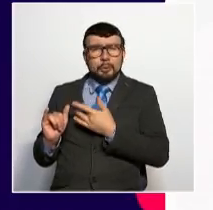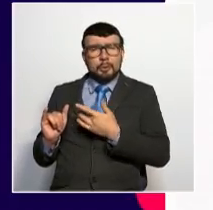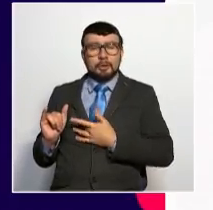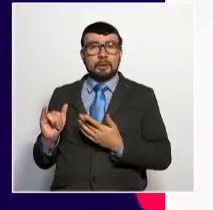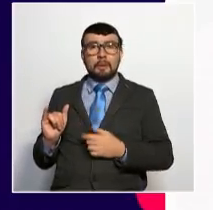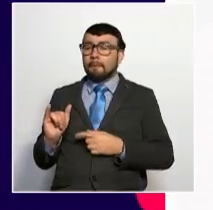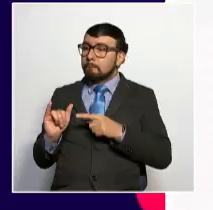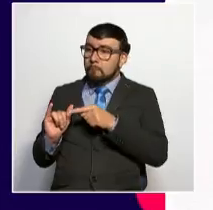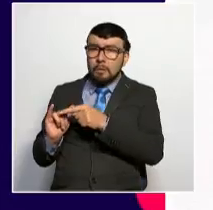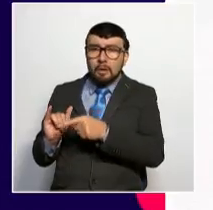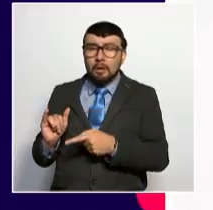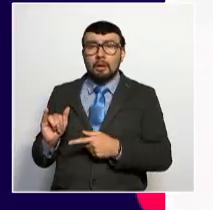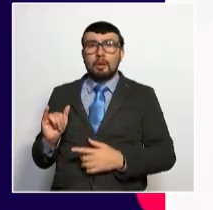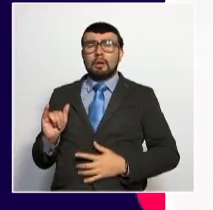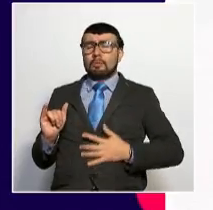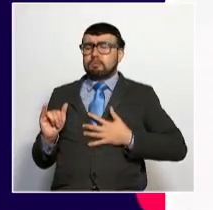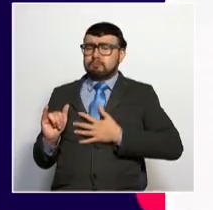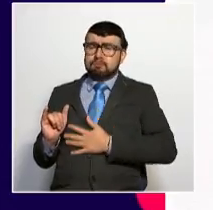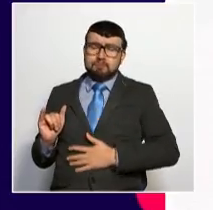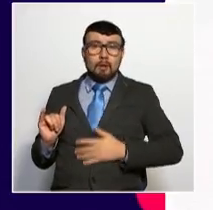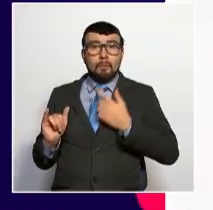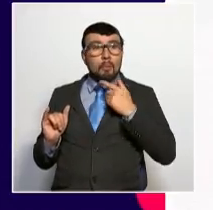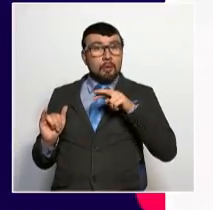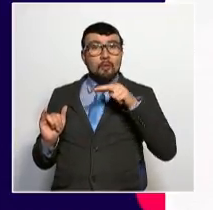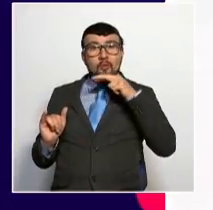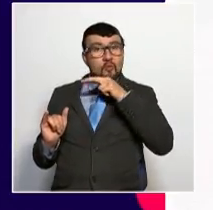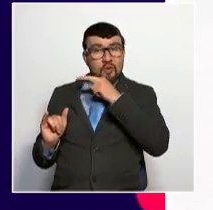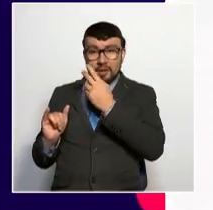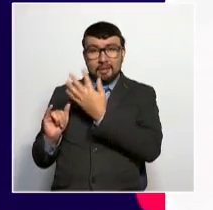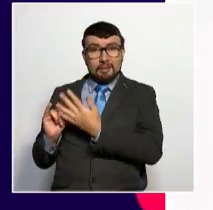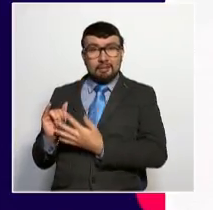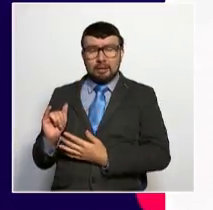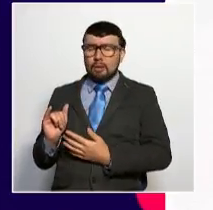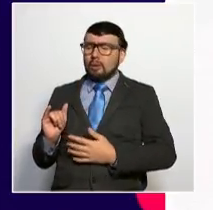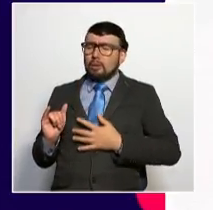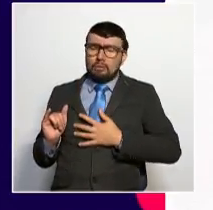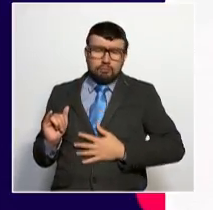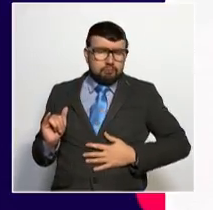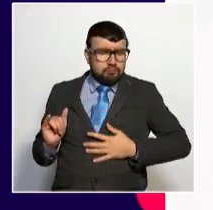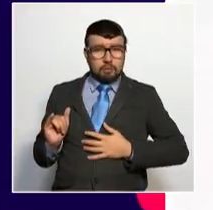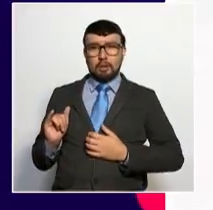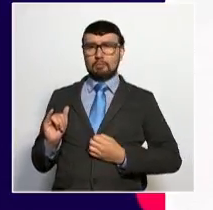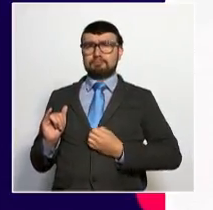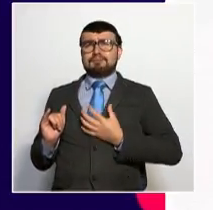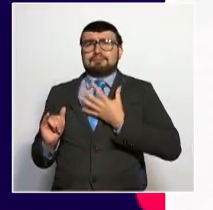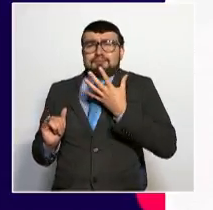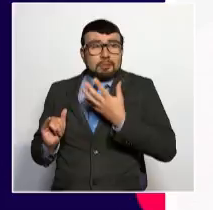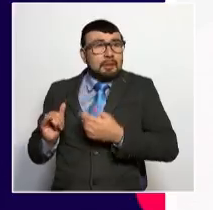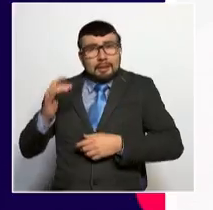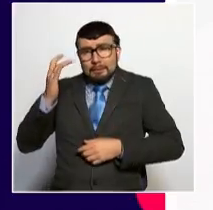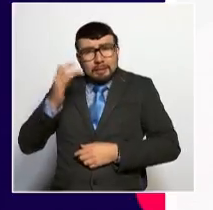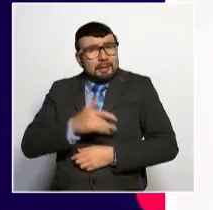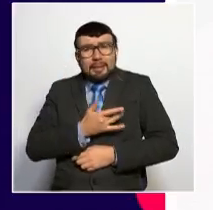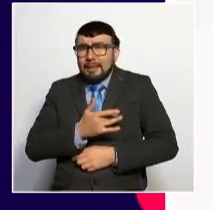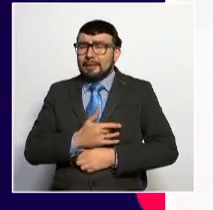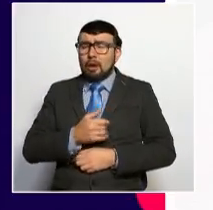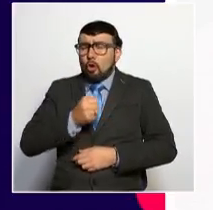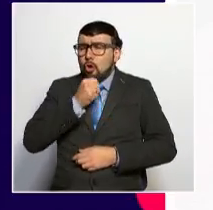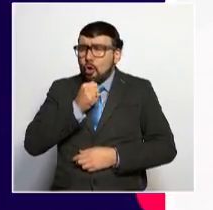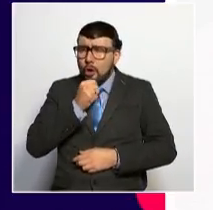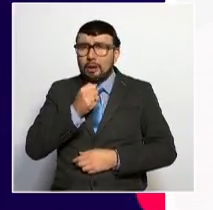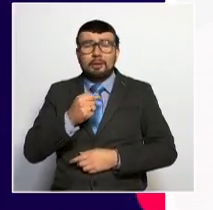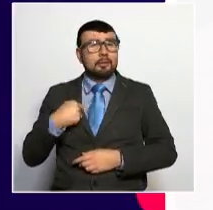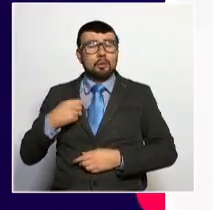Esos síntomas pueden ser náuseas, cada vez que les llega el periodo les dan náuseas, les dan como si les fuera a dar un dengue, una gripa, es un dolor en todo